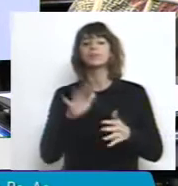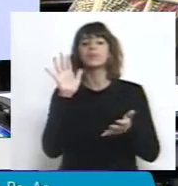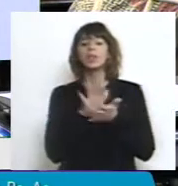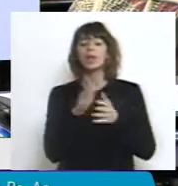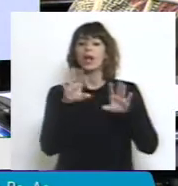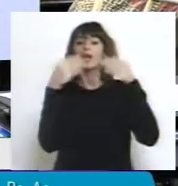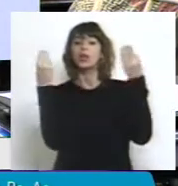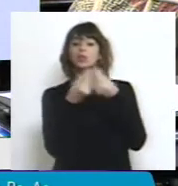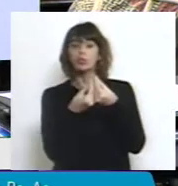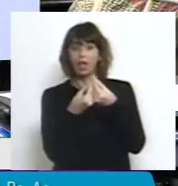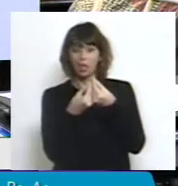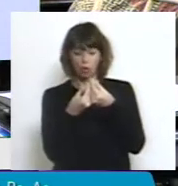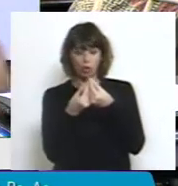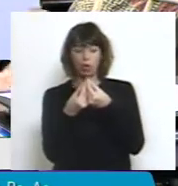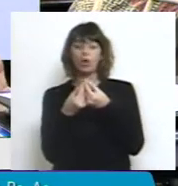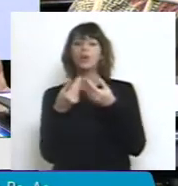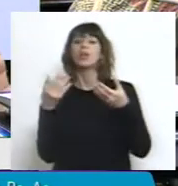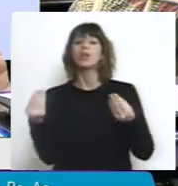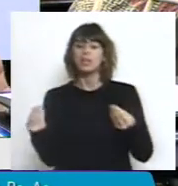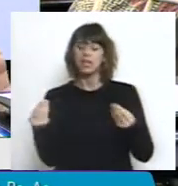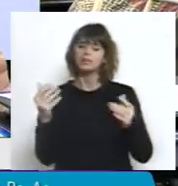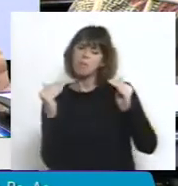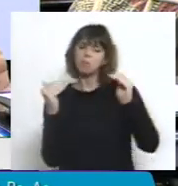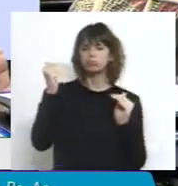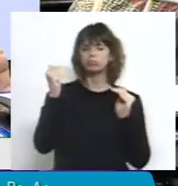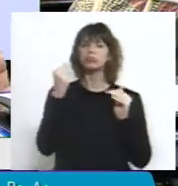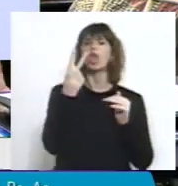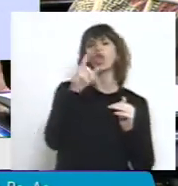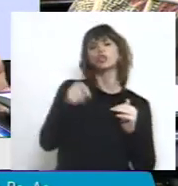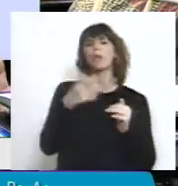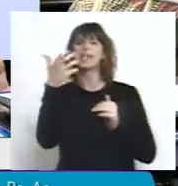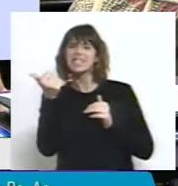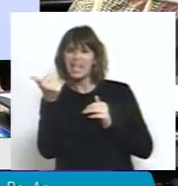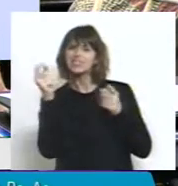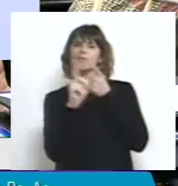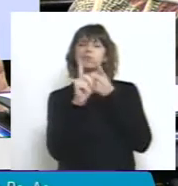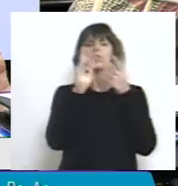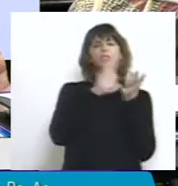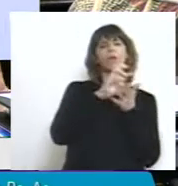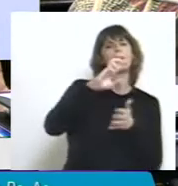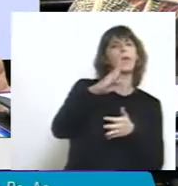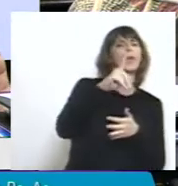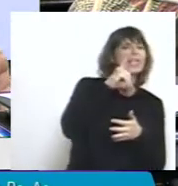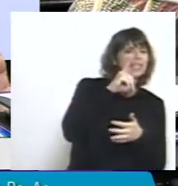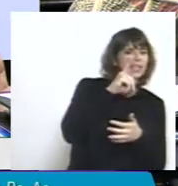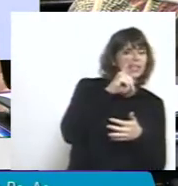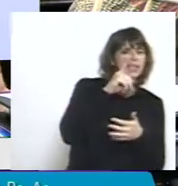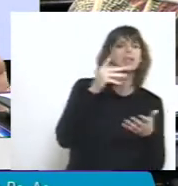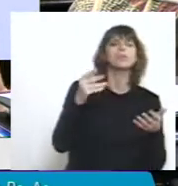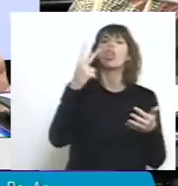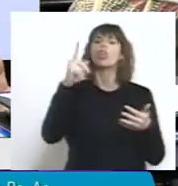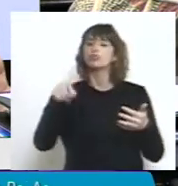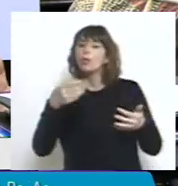el desequilibrio no pasa los 2,6 del PBI, 2,6, de los cuales la